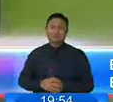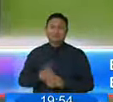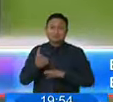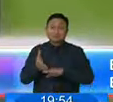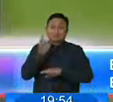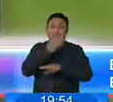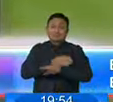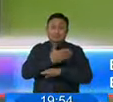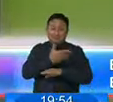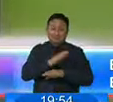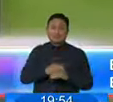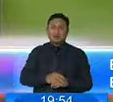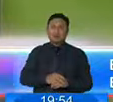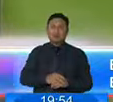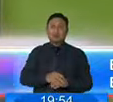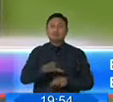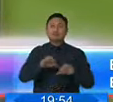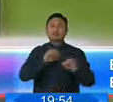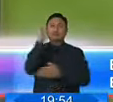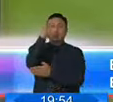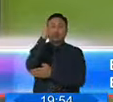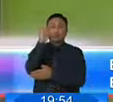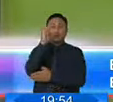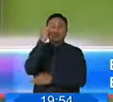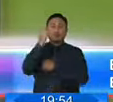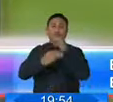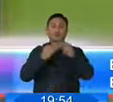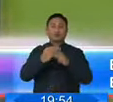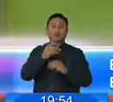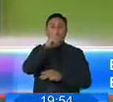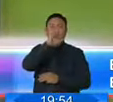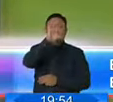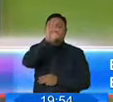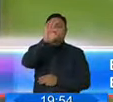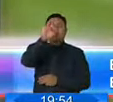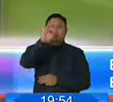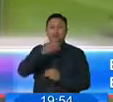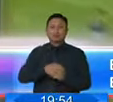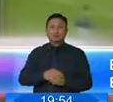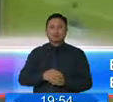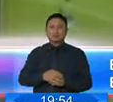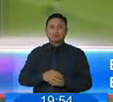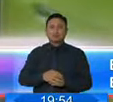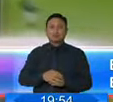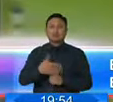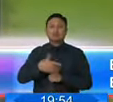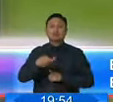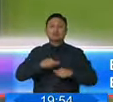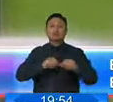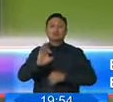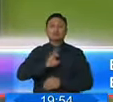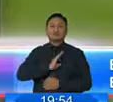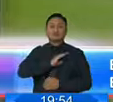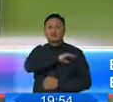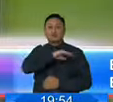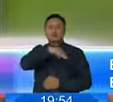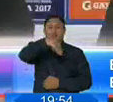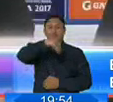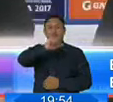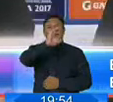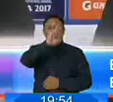Previo a esto, ya había llevado a la selección colombiana al Mundial de 1998 como asistente técnico de Francisco